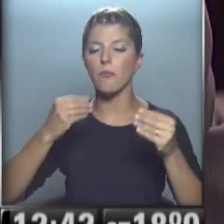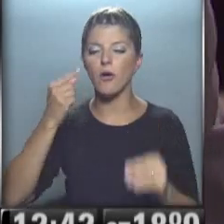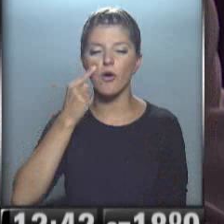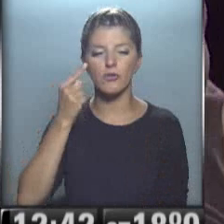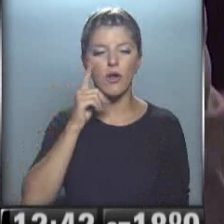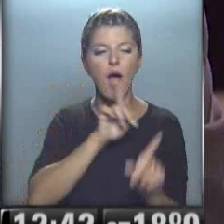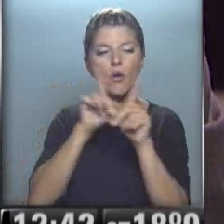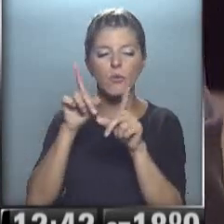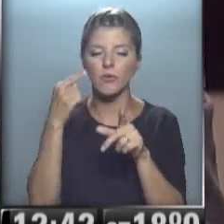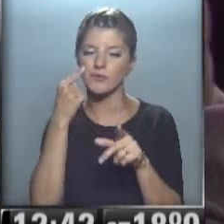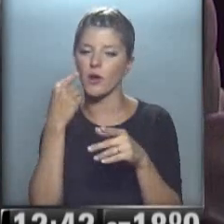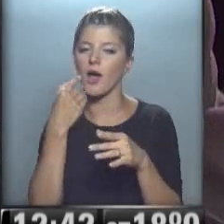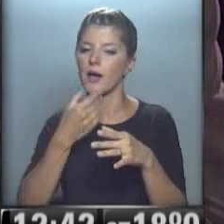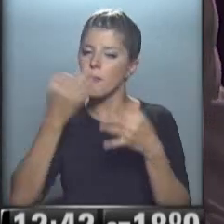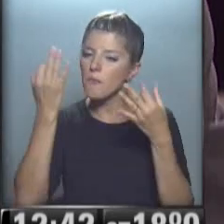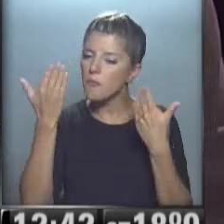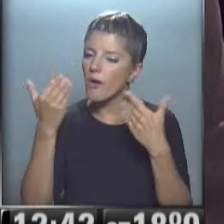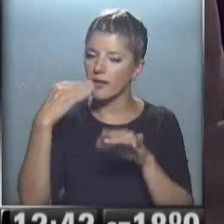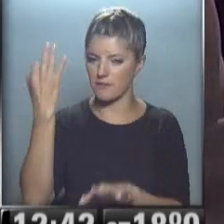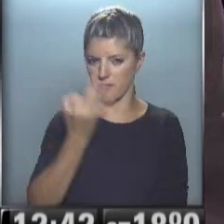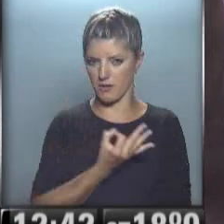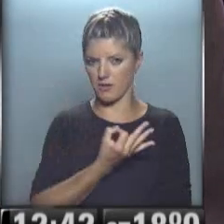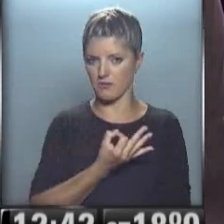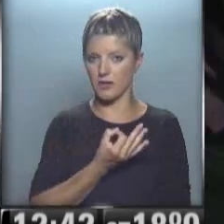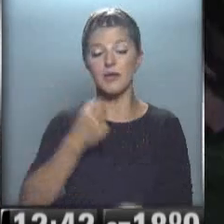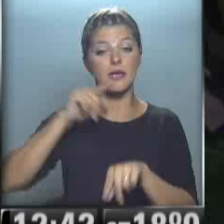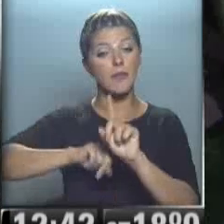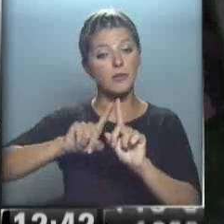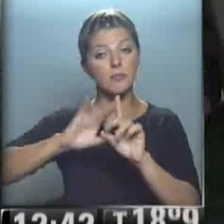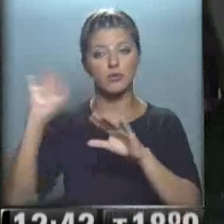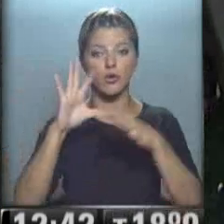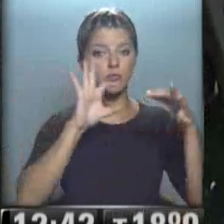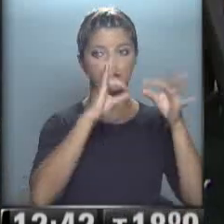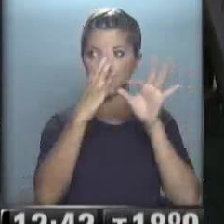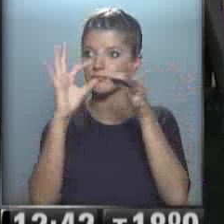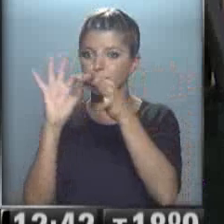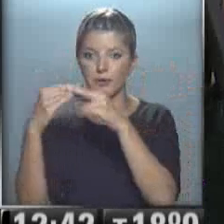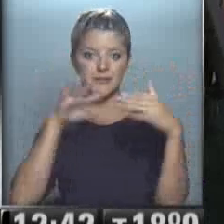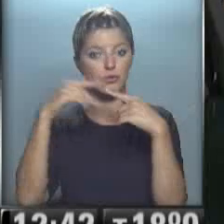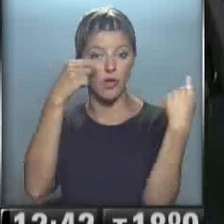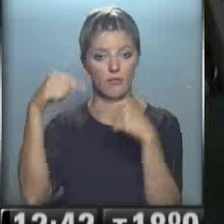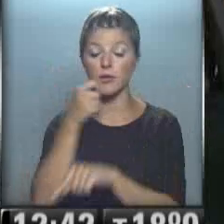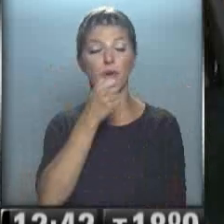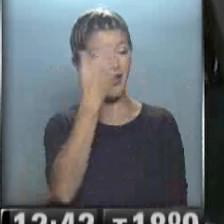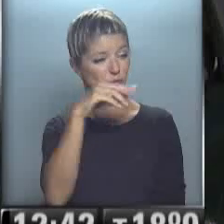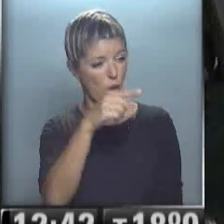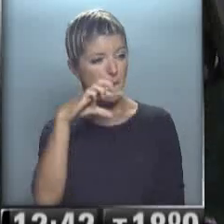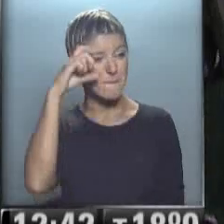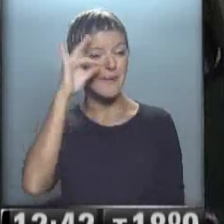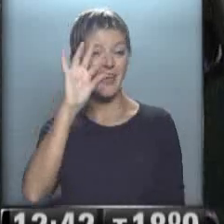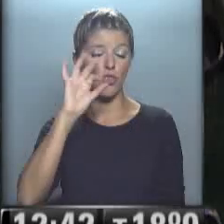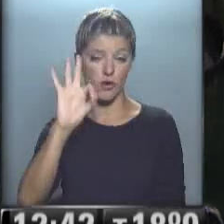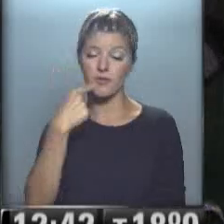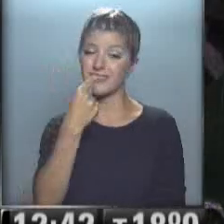pocas manos y rigurosamente articulado todo esto que está sucediendo porque es cierto Como decía Pedro al principio se ha